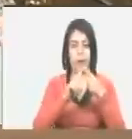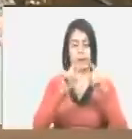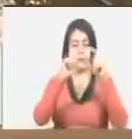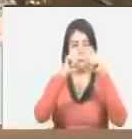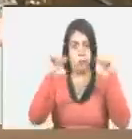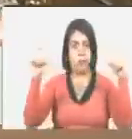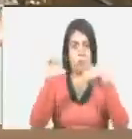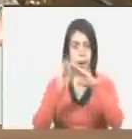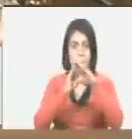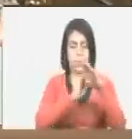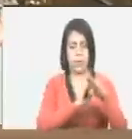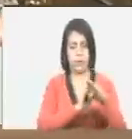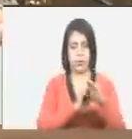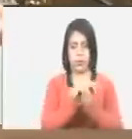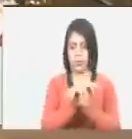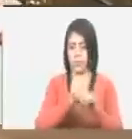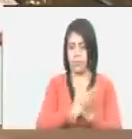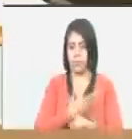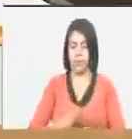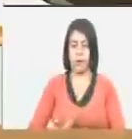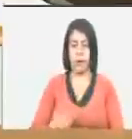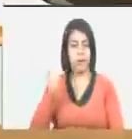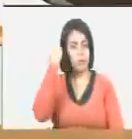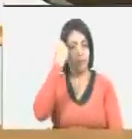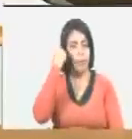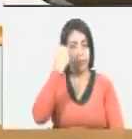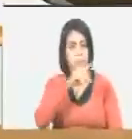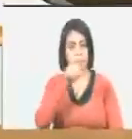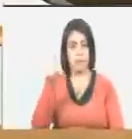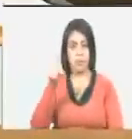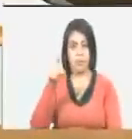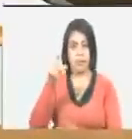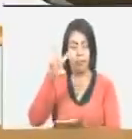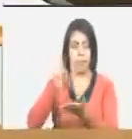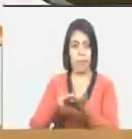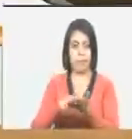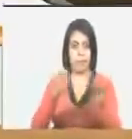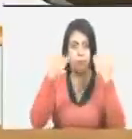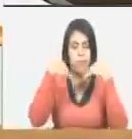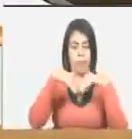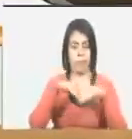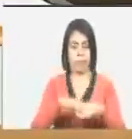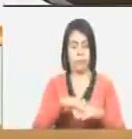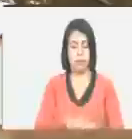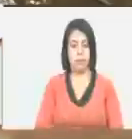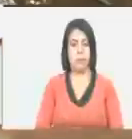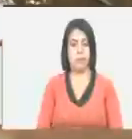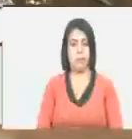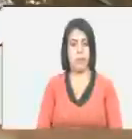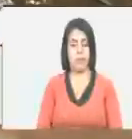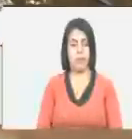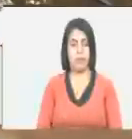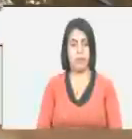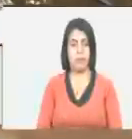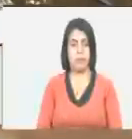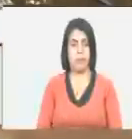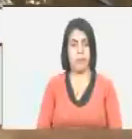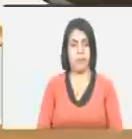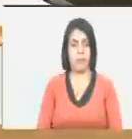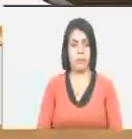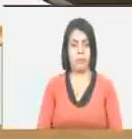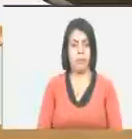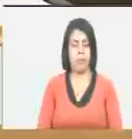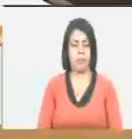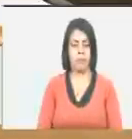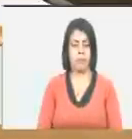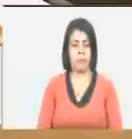Epígrafe, notificaciones. Es todo, presidente. En consideración el epígrafe. Aprobado.